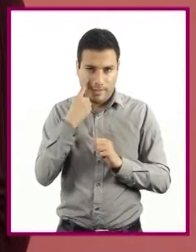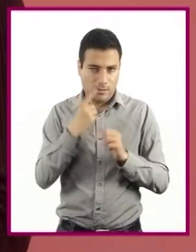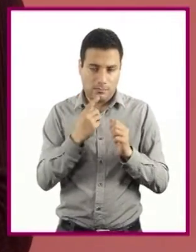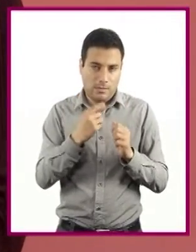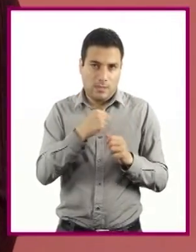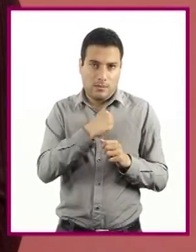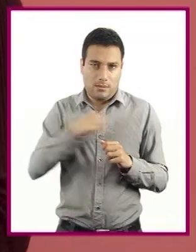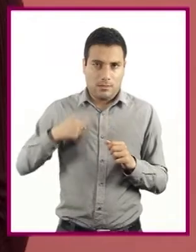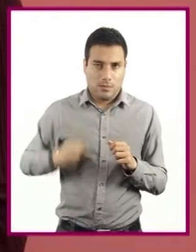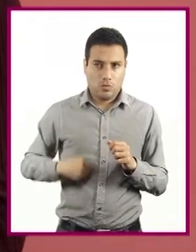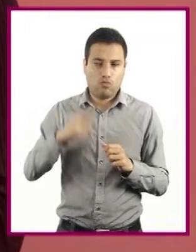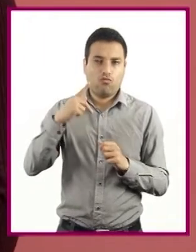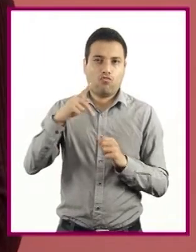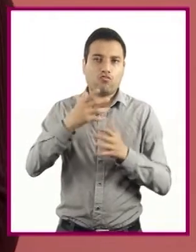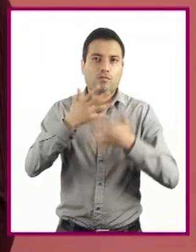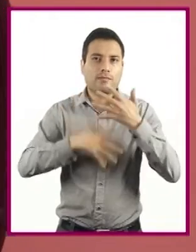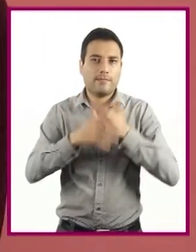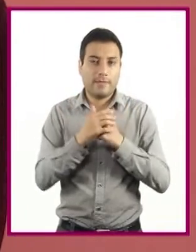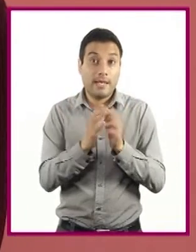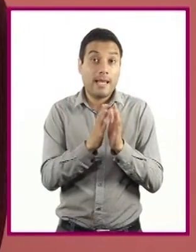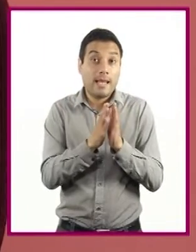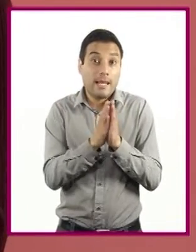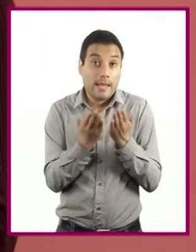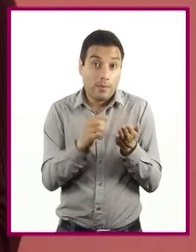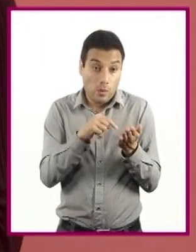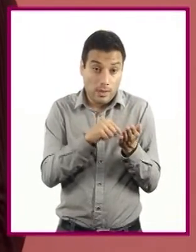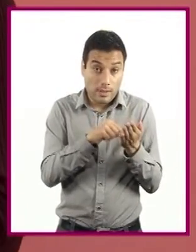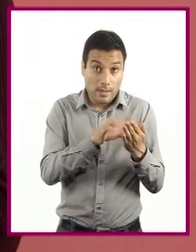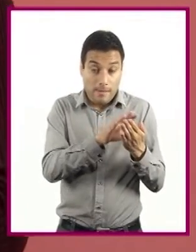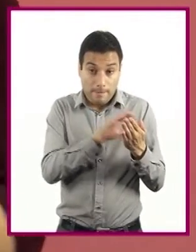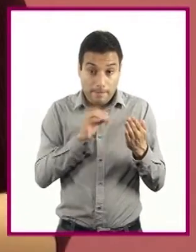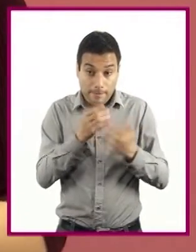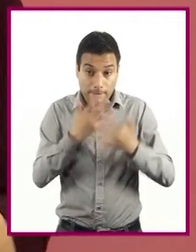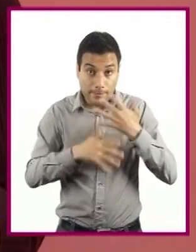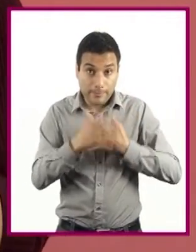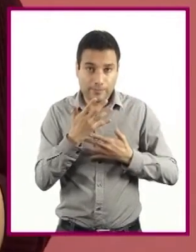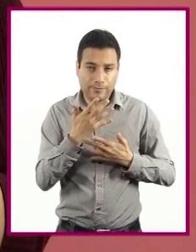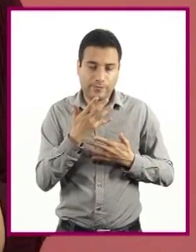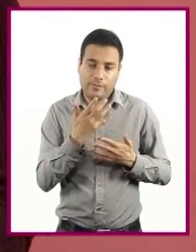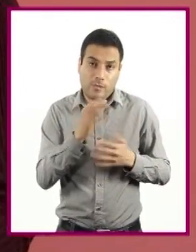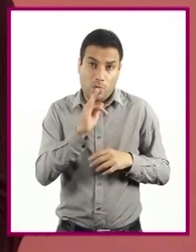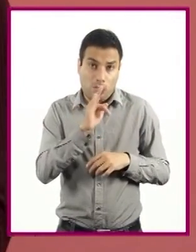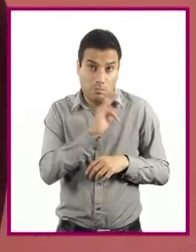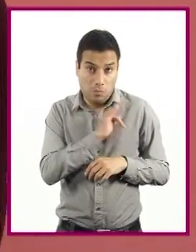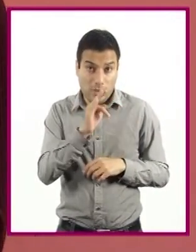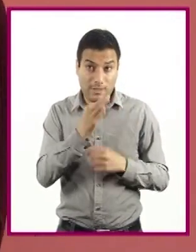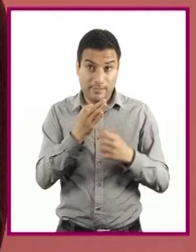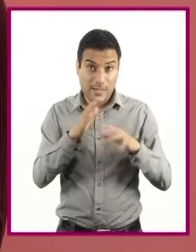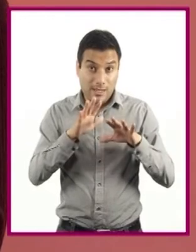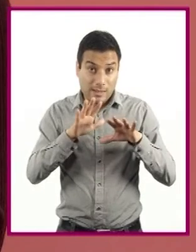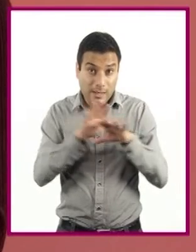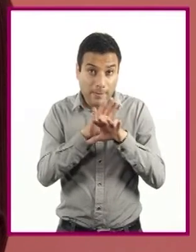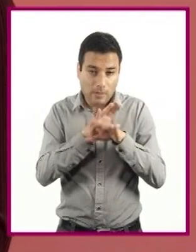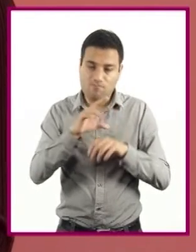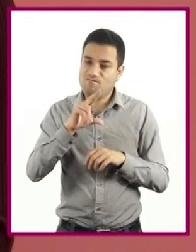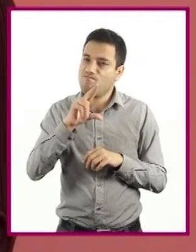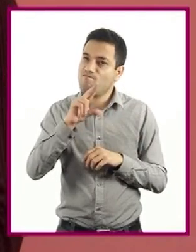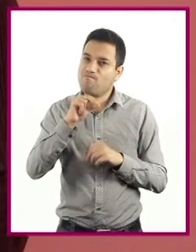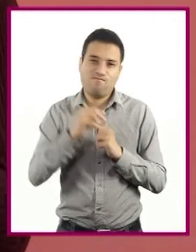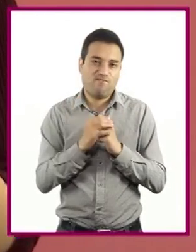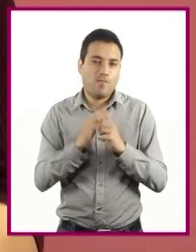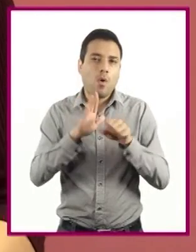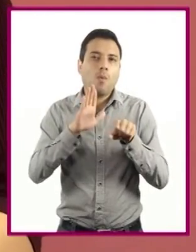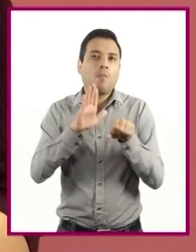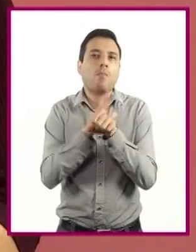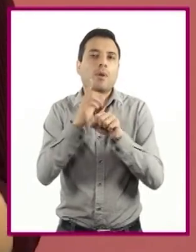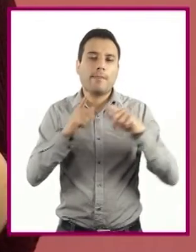clásicos chinos, el hecho de que provienen de fuentes escritas los pone fuera del alcance de las hablas dialectales. No importa